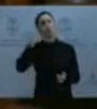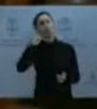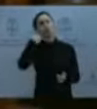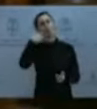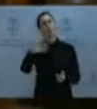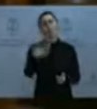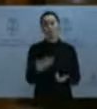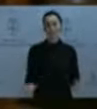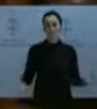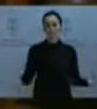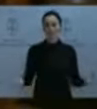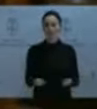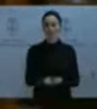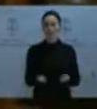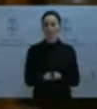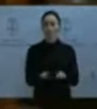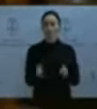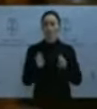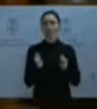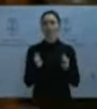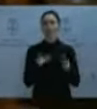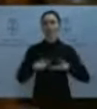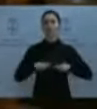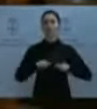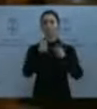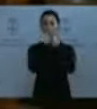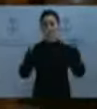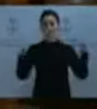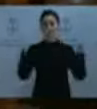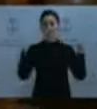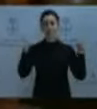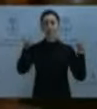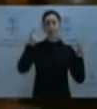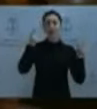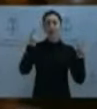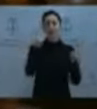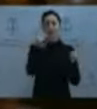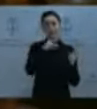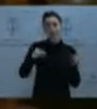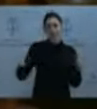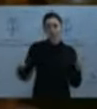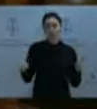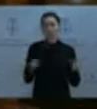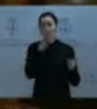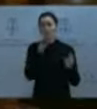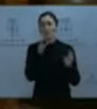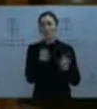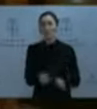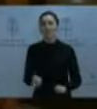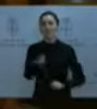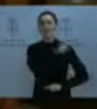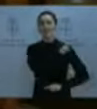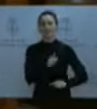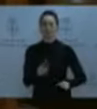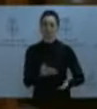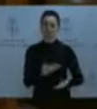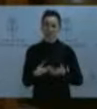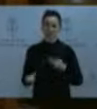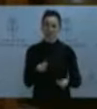flexibilidad interanual, es decir, los excesos de cupo que hay, que se producen cuando se captura una